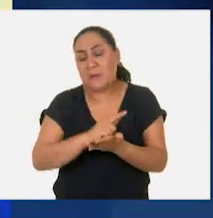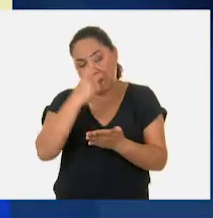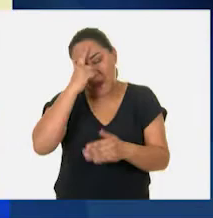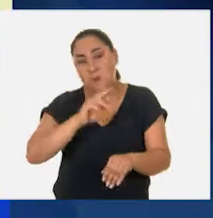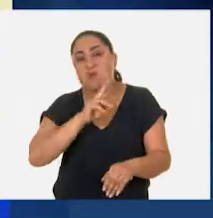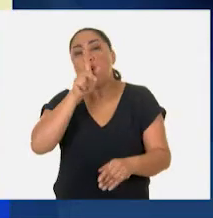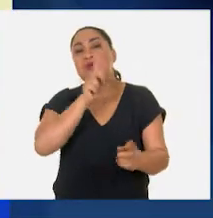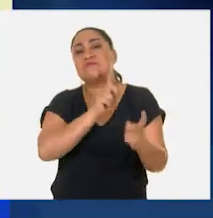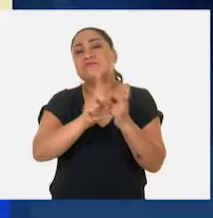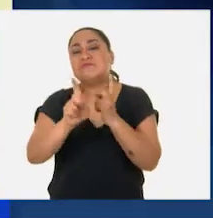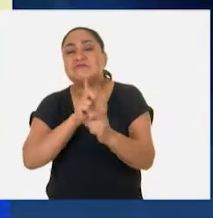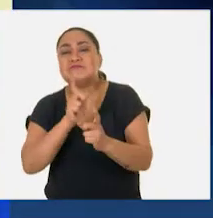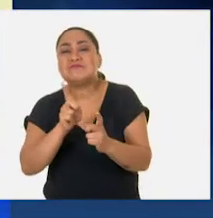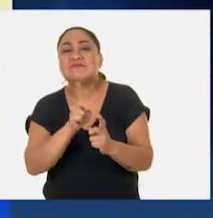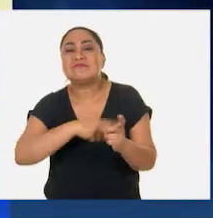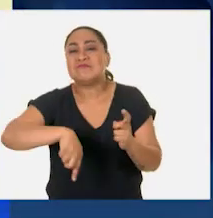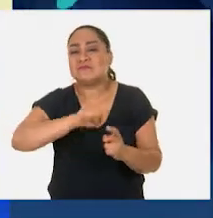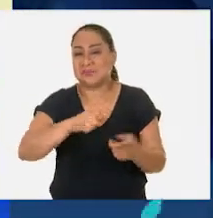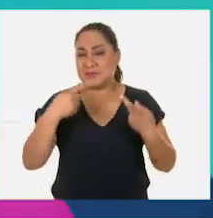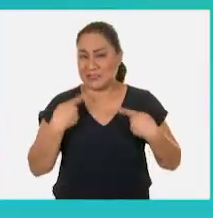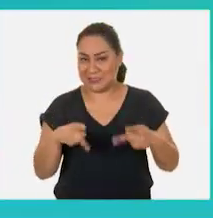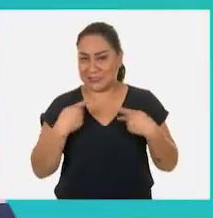convivencia entre sus integrantes.